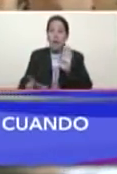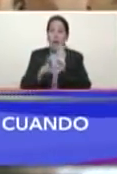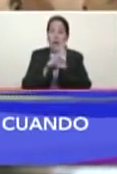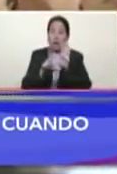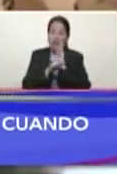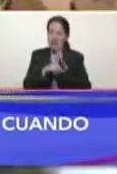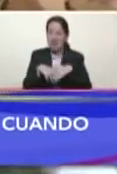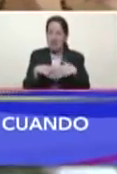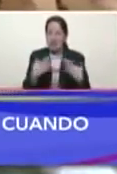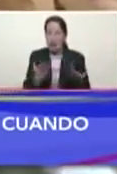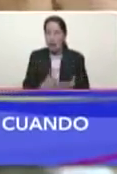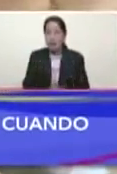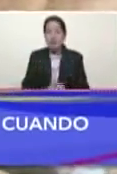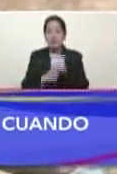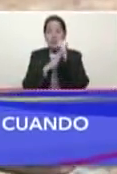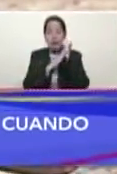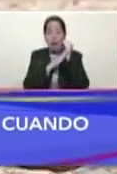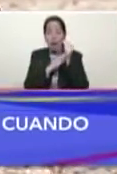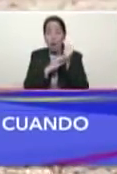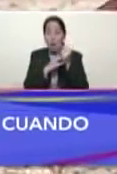liderazgo renovándose.